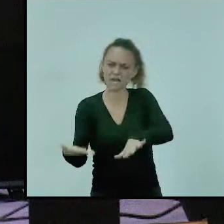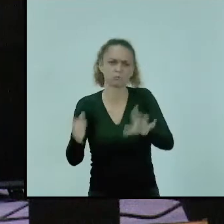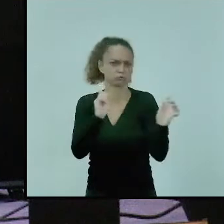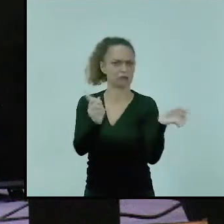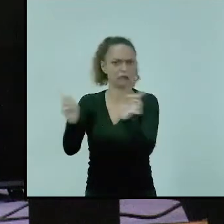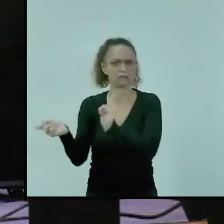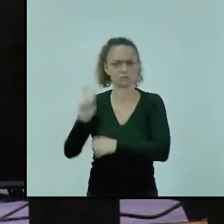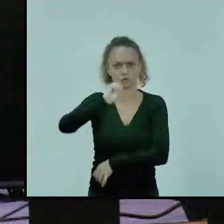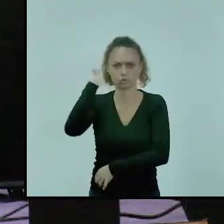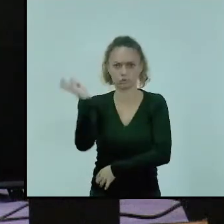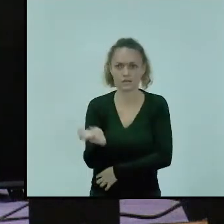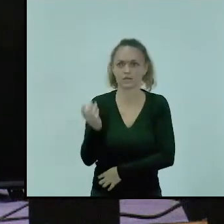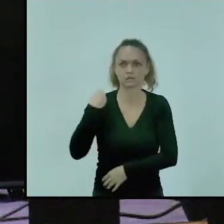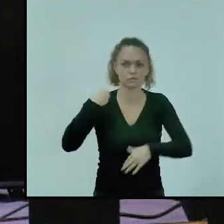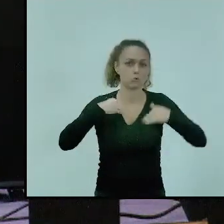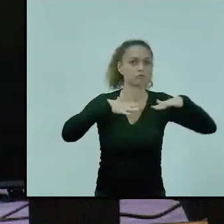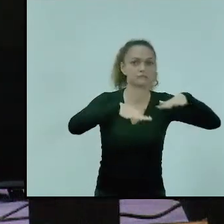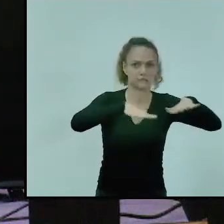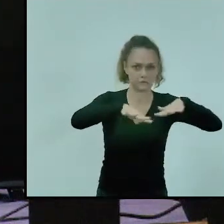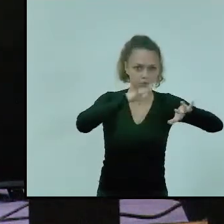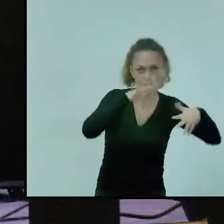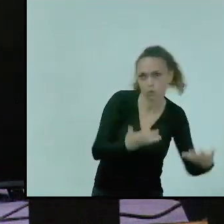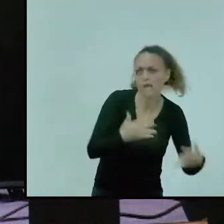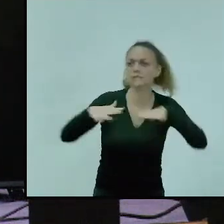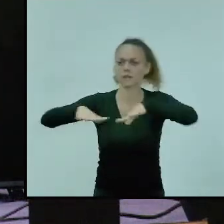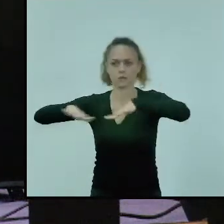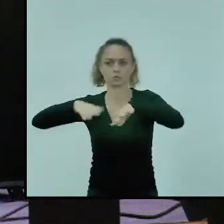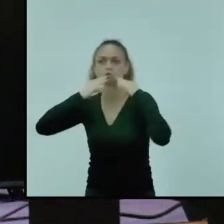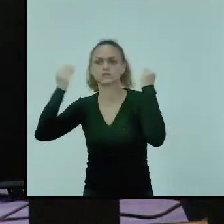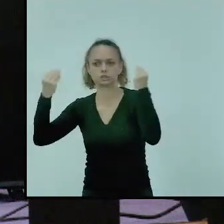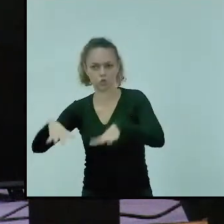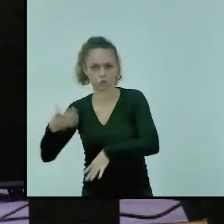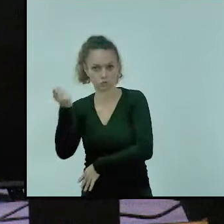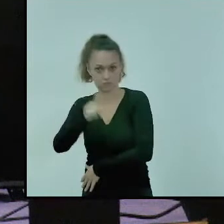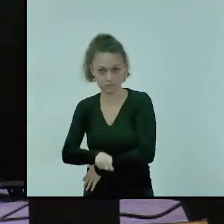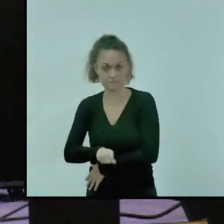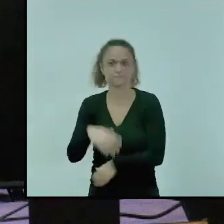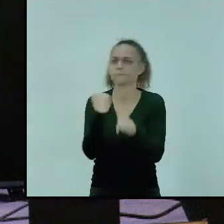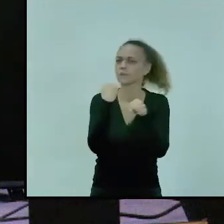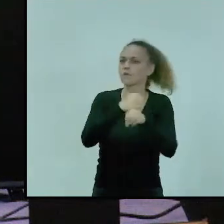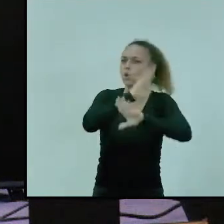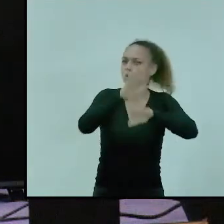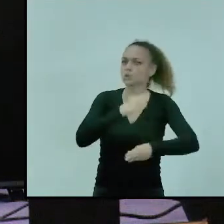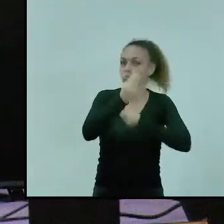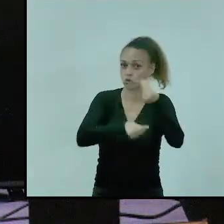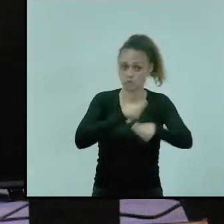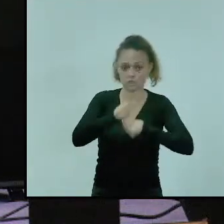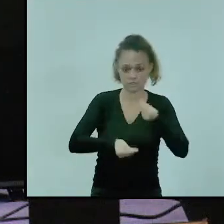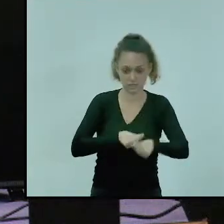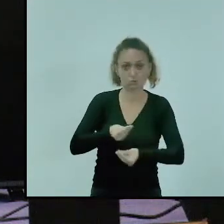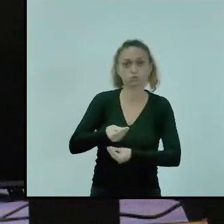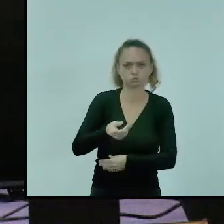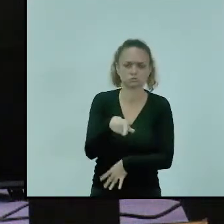terremotos instrumentales como en terremotos históricos. Yo pondré aquí un ejemplo de lo que fue el último trabajo que estamos llevando a cabo en Teotihuacán, un